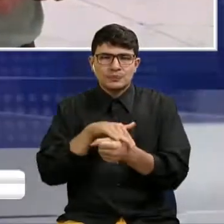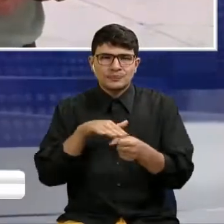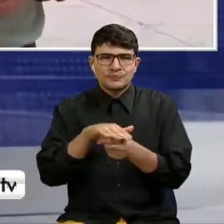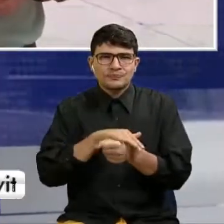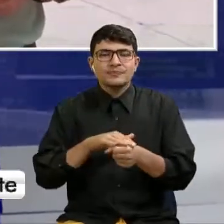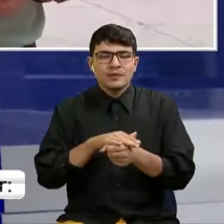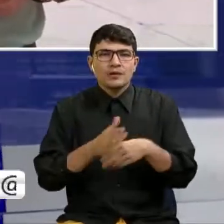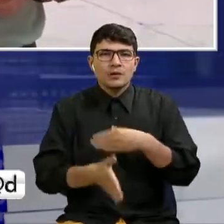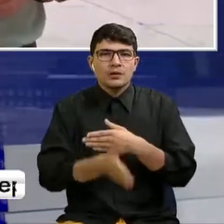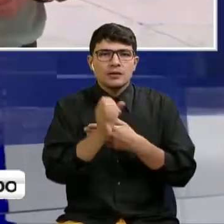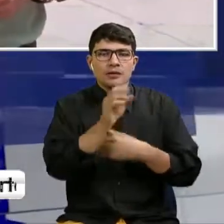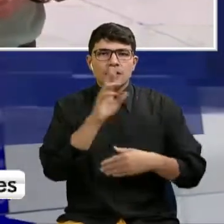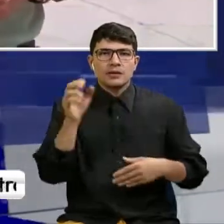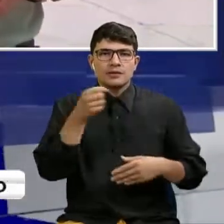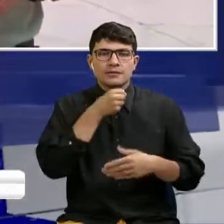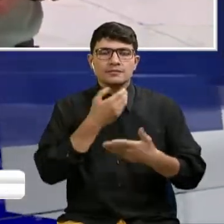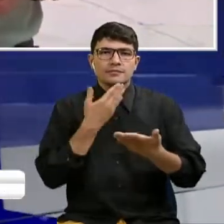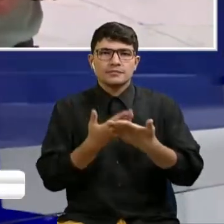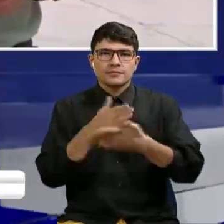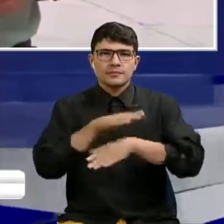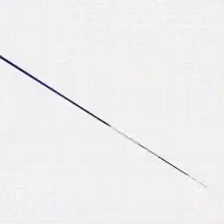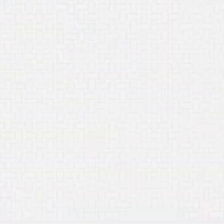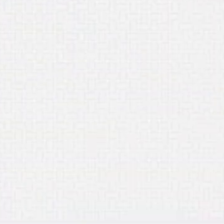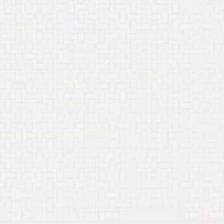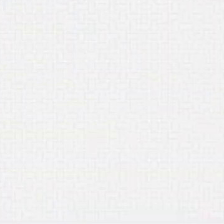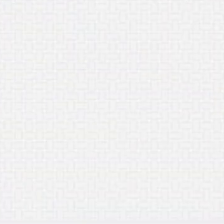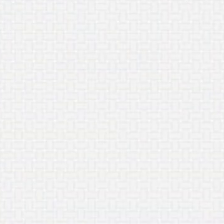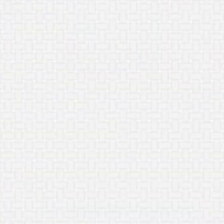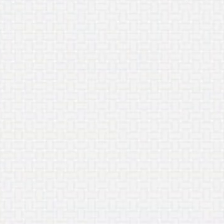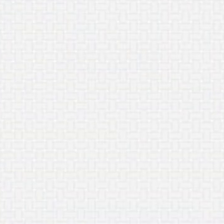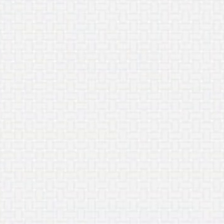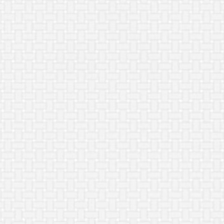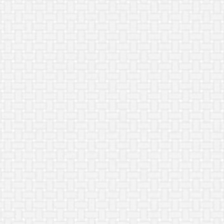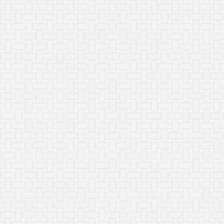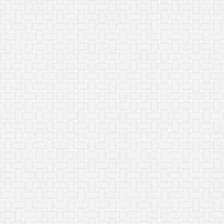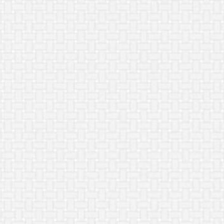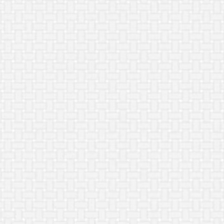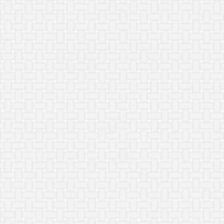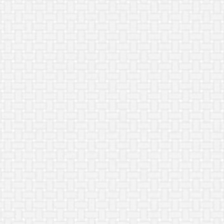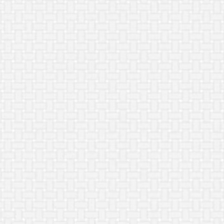rolando castro desde ocaña en el norte de santander para oriente noticias muy buenas tardes